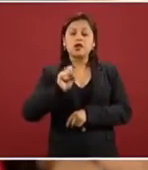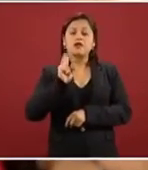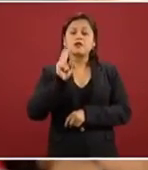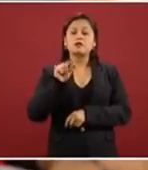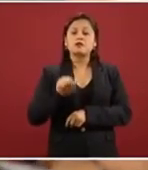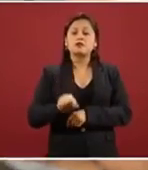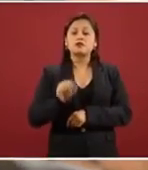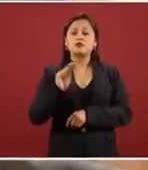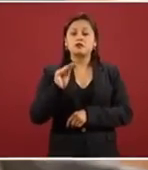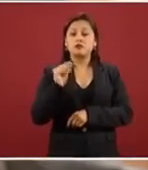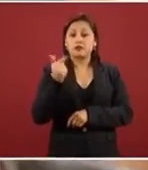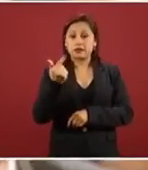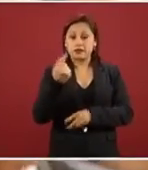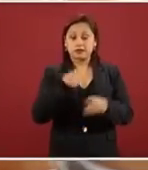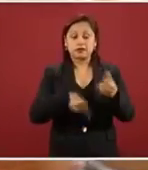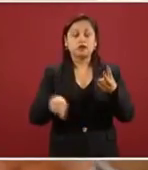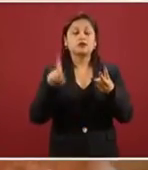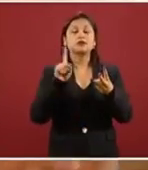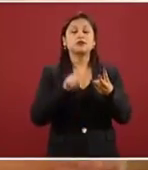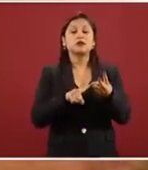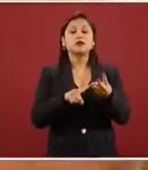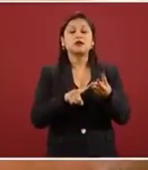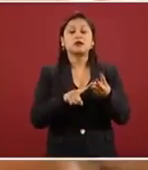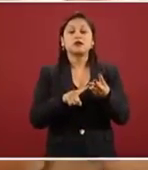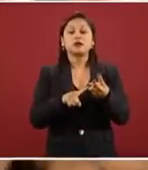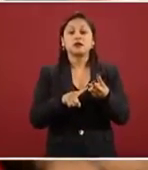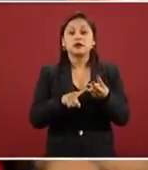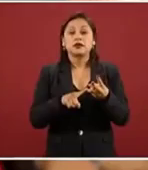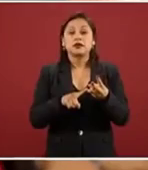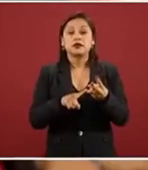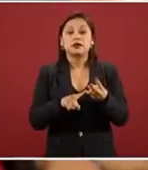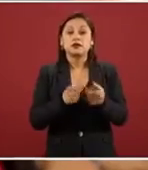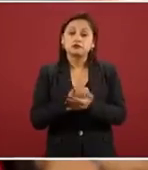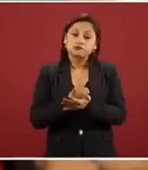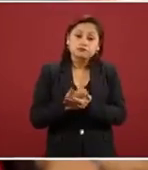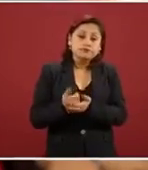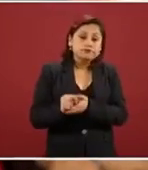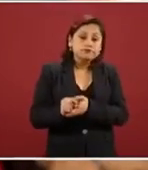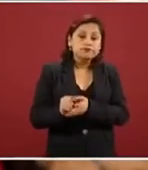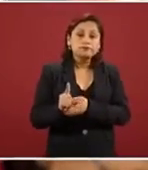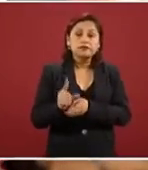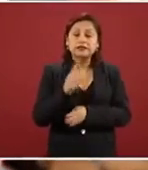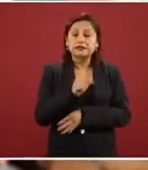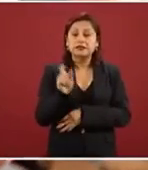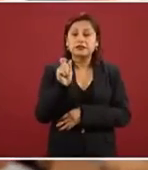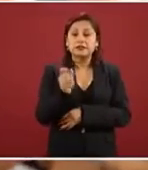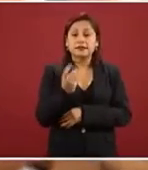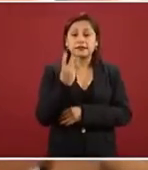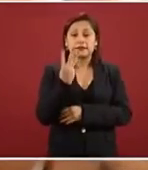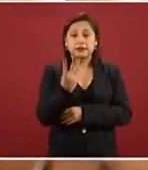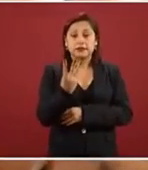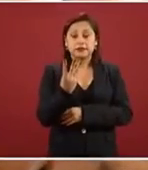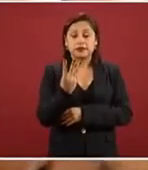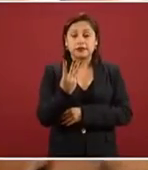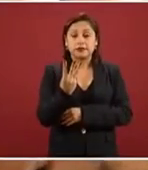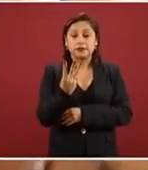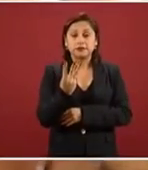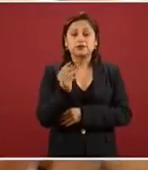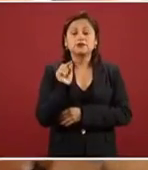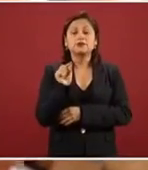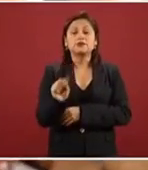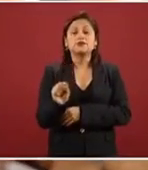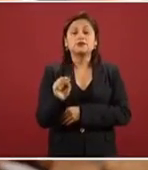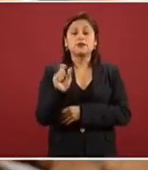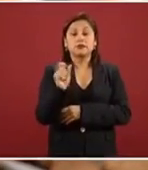2.97 y tenemos un salario mínimo de 123 pesos con